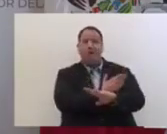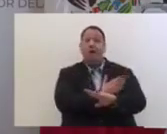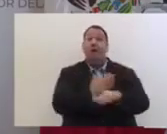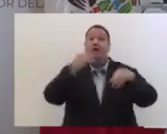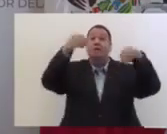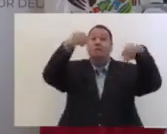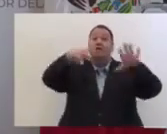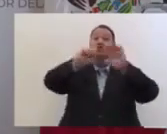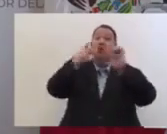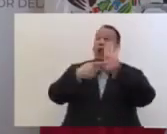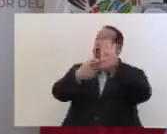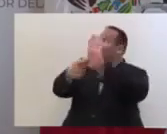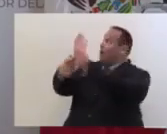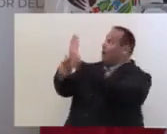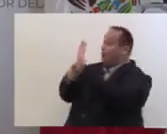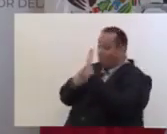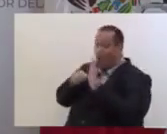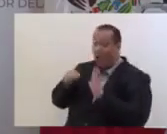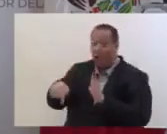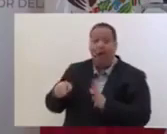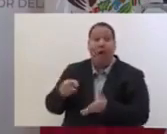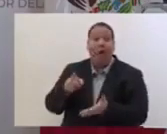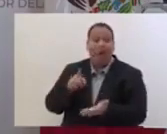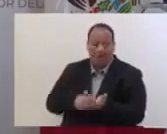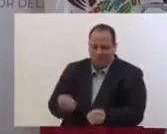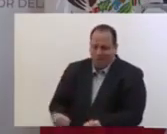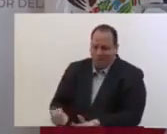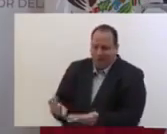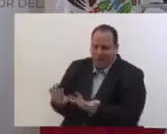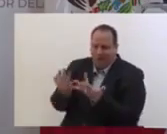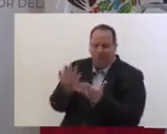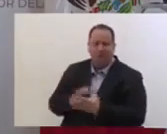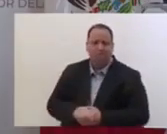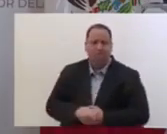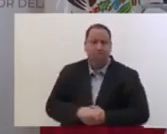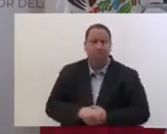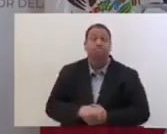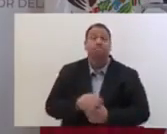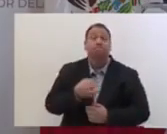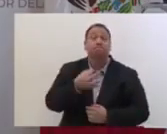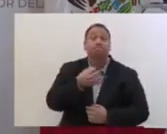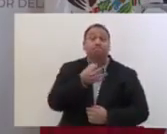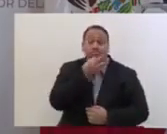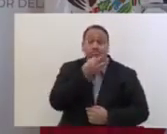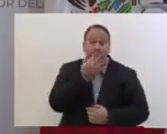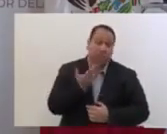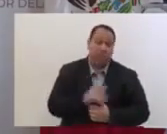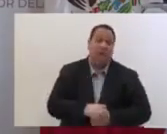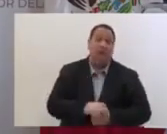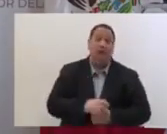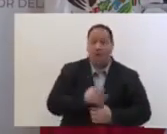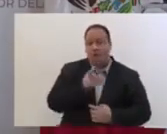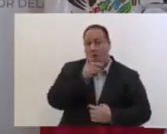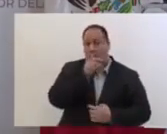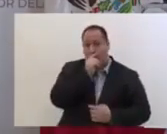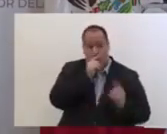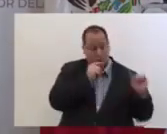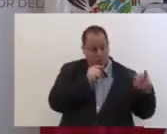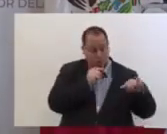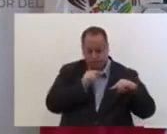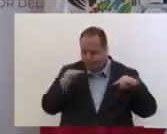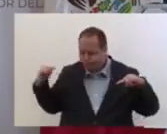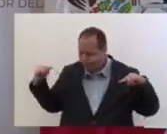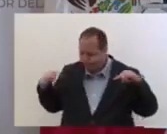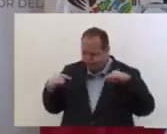diversas redes sociales y medios de comunicación que se encontraba incendiado. Inmediatamente las autoridades de seguridad, las